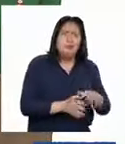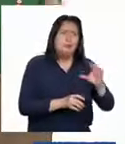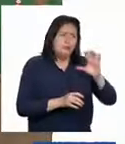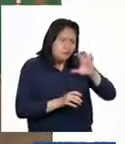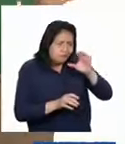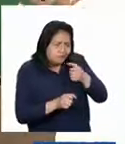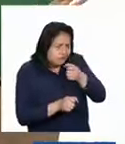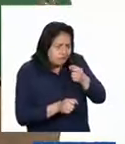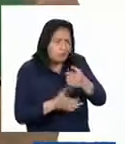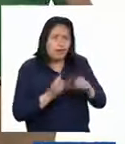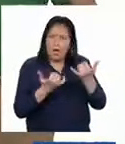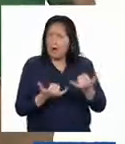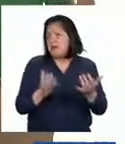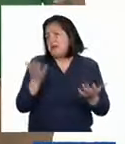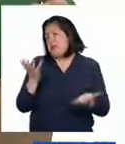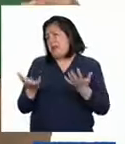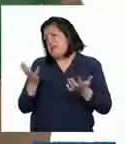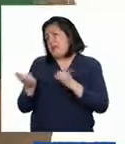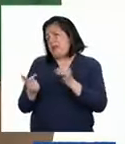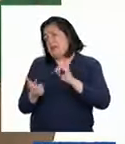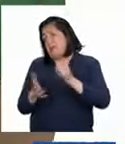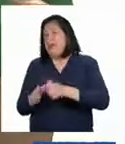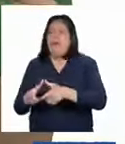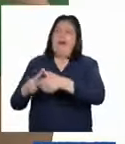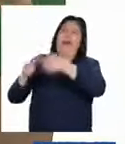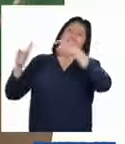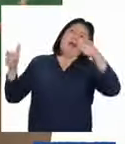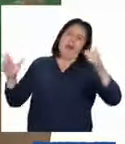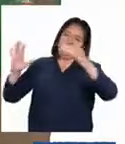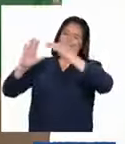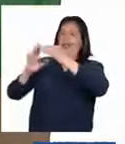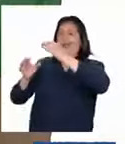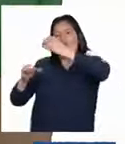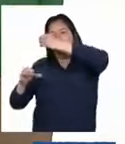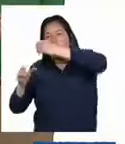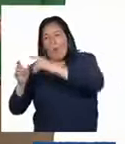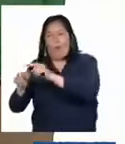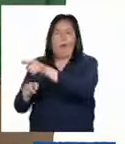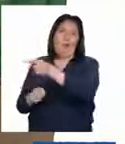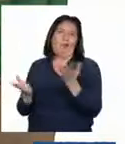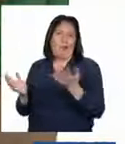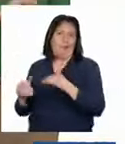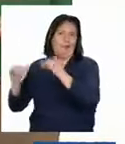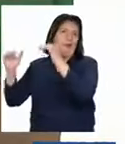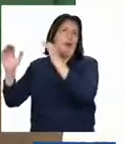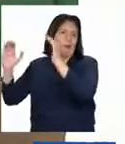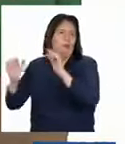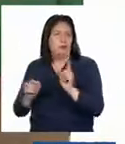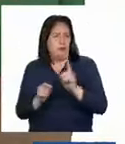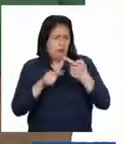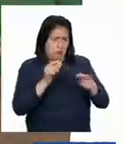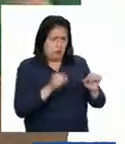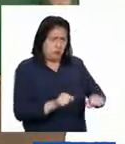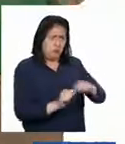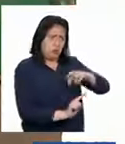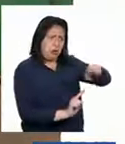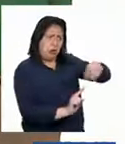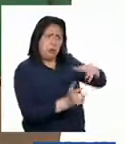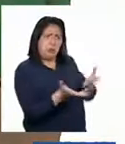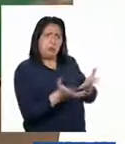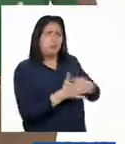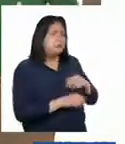ahorita mismo. Quizás no con grandes laboratorios como Marino o Dionisia, pero sí con lo que tenemos alrededor